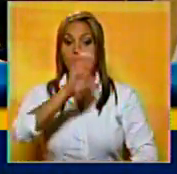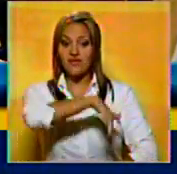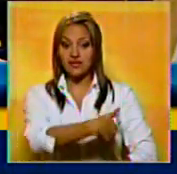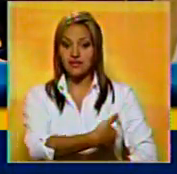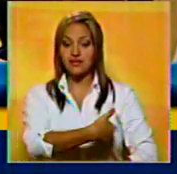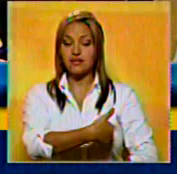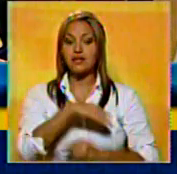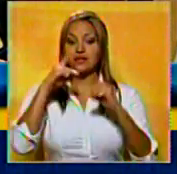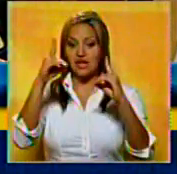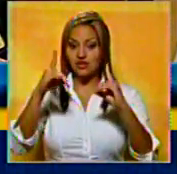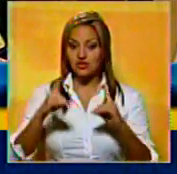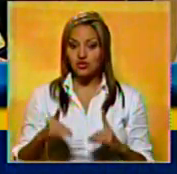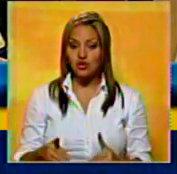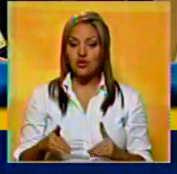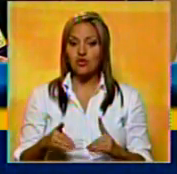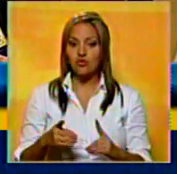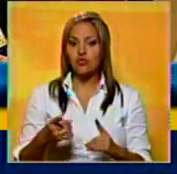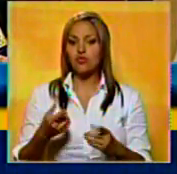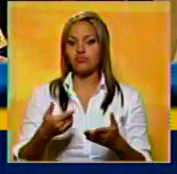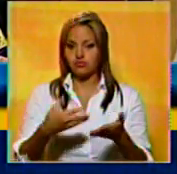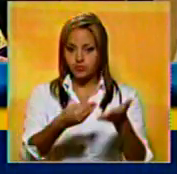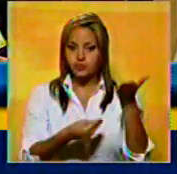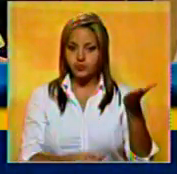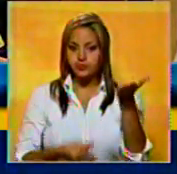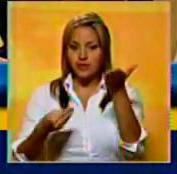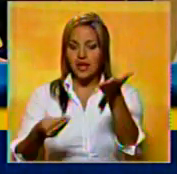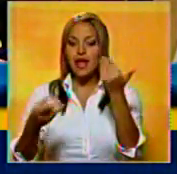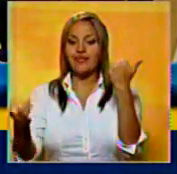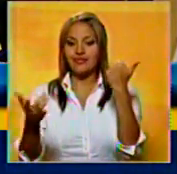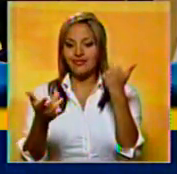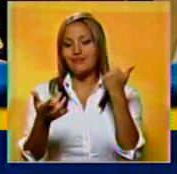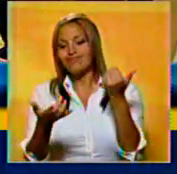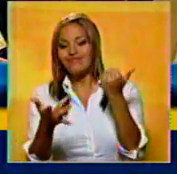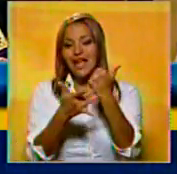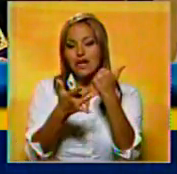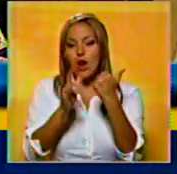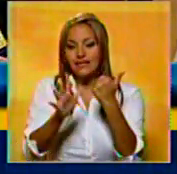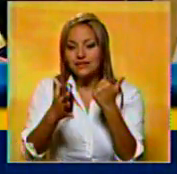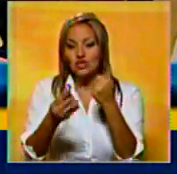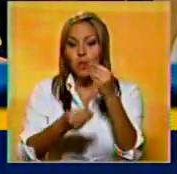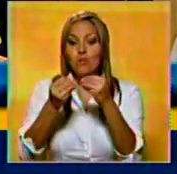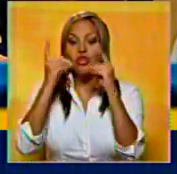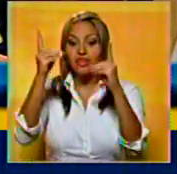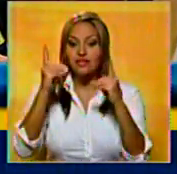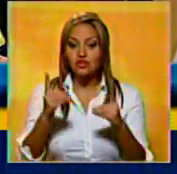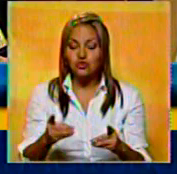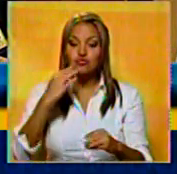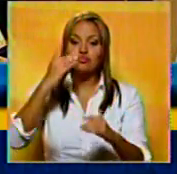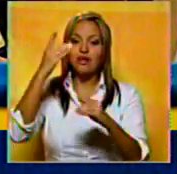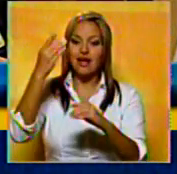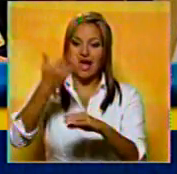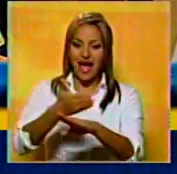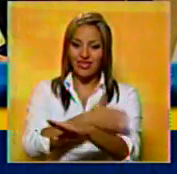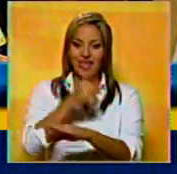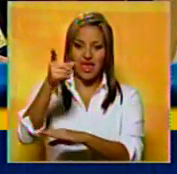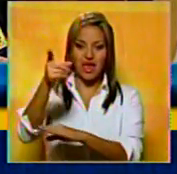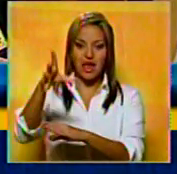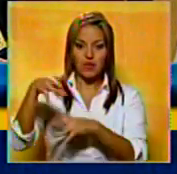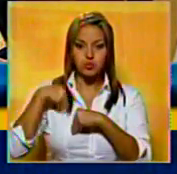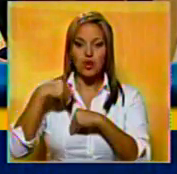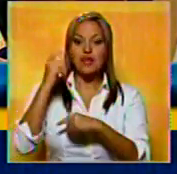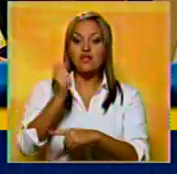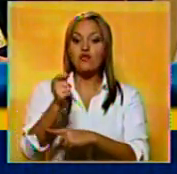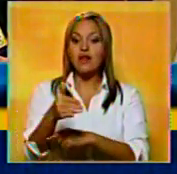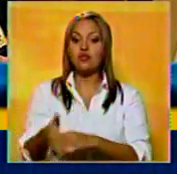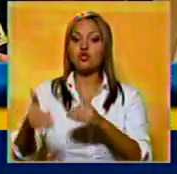ha emitido pues un dictamen técnico sobre la sentencia y las decisiones adoptadas por el Tribunal